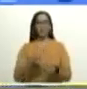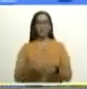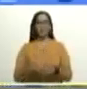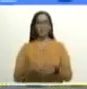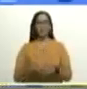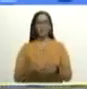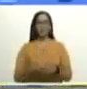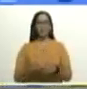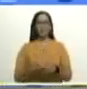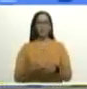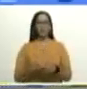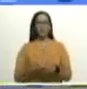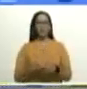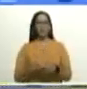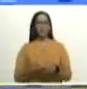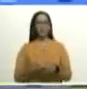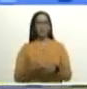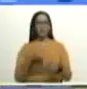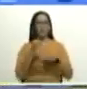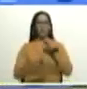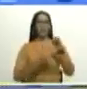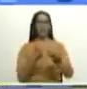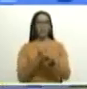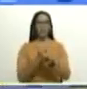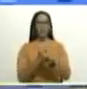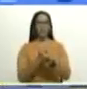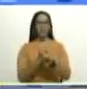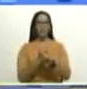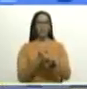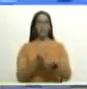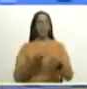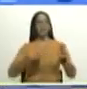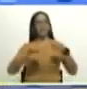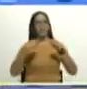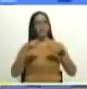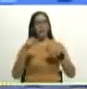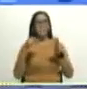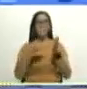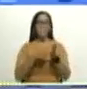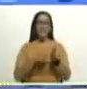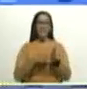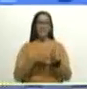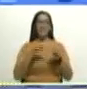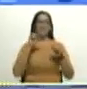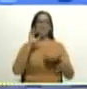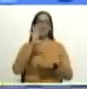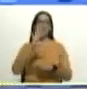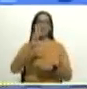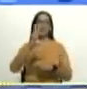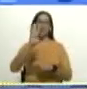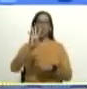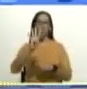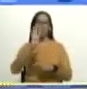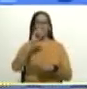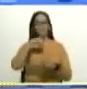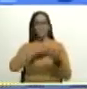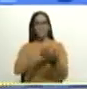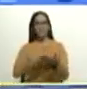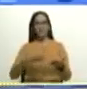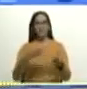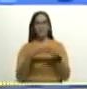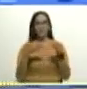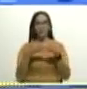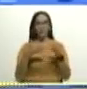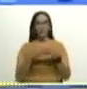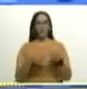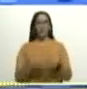del gran parón internacional, se exportaron 1.534 millones de dólares